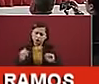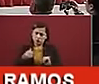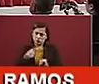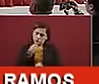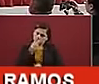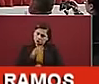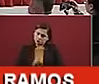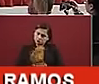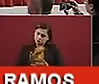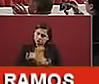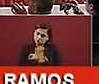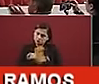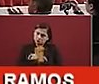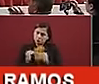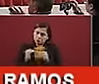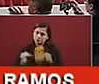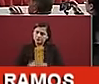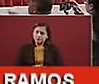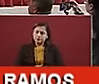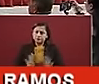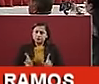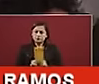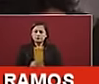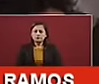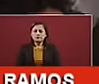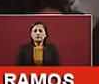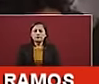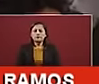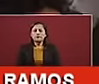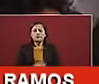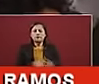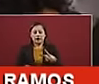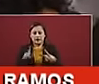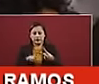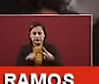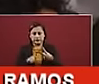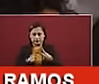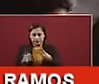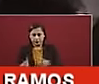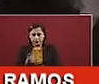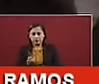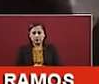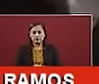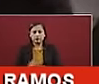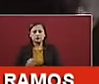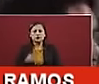lo que estoy haciendo déjame pasarlos a la segunda pregunta en el 2017 usted